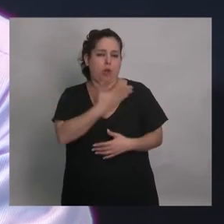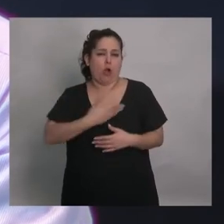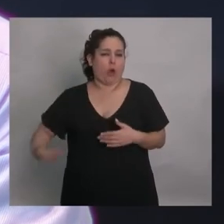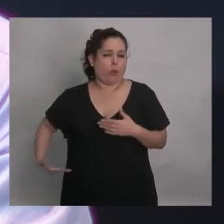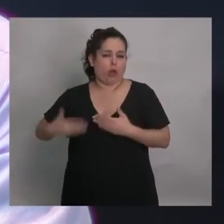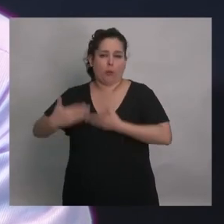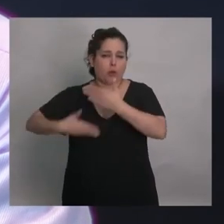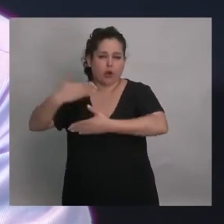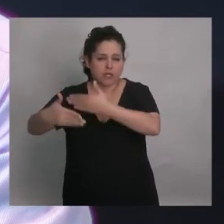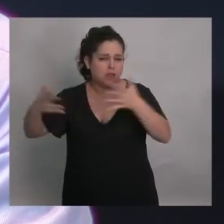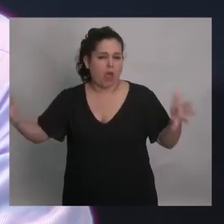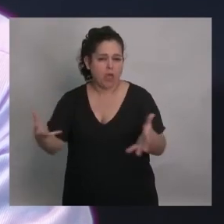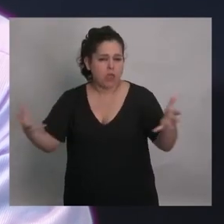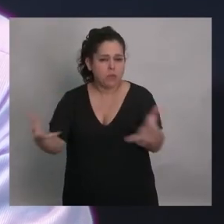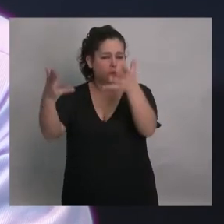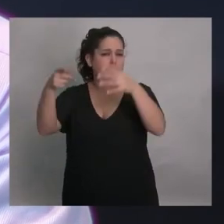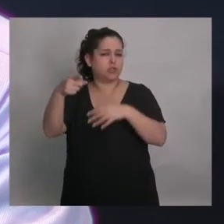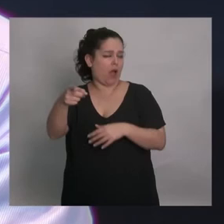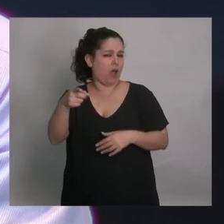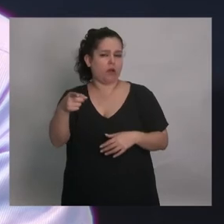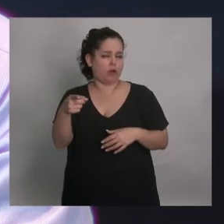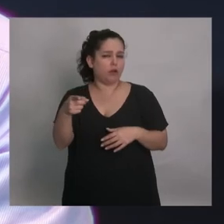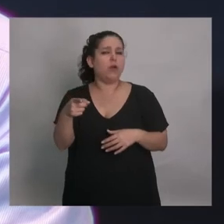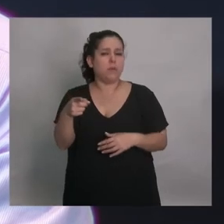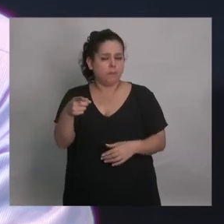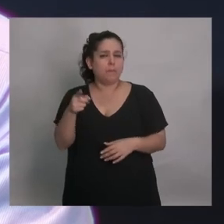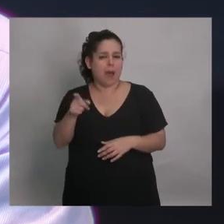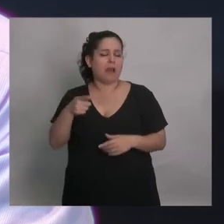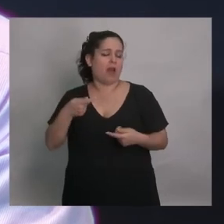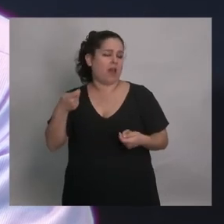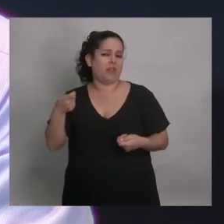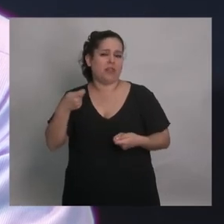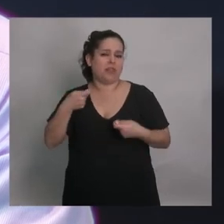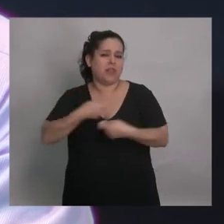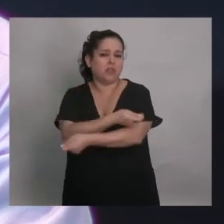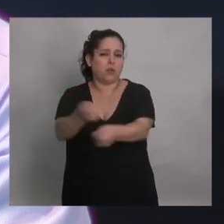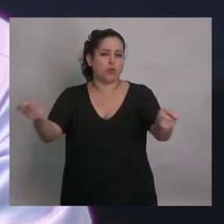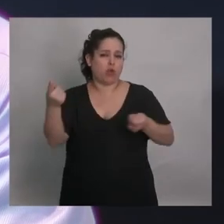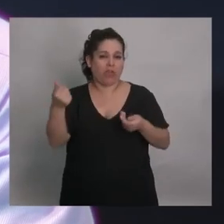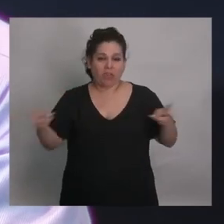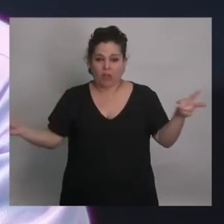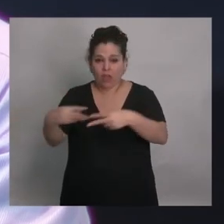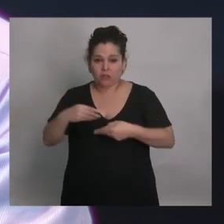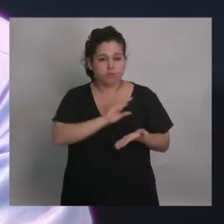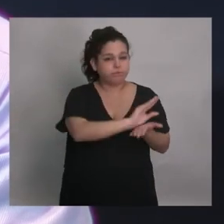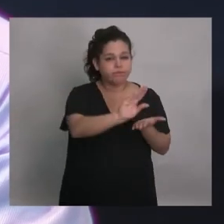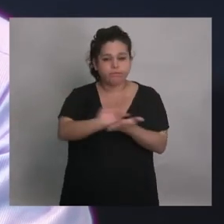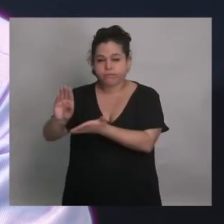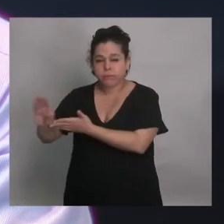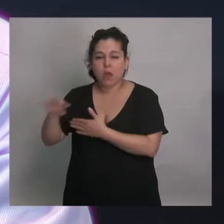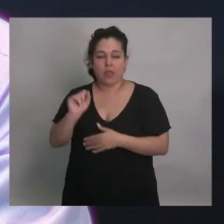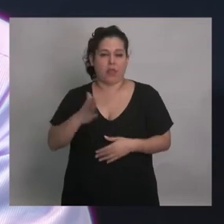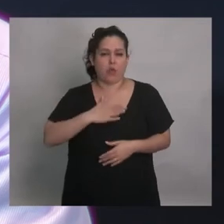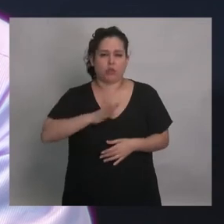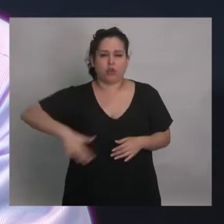impulsaron importantes mejoras de distribución de ingresos y en las condiciones de vida de nuestros